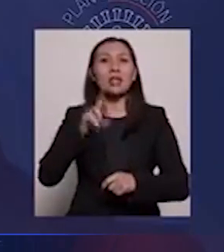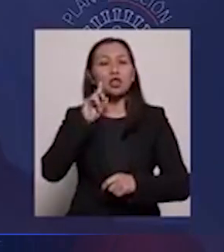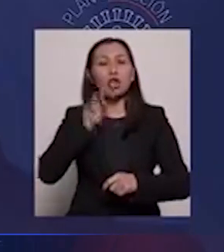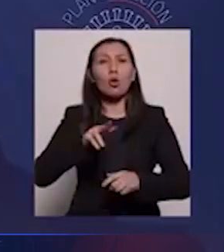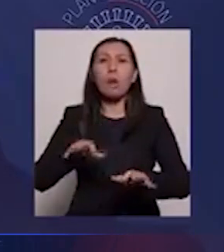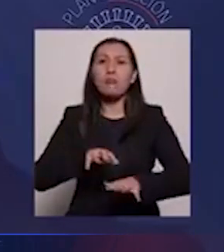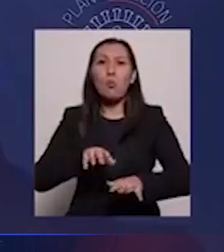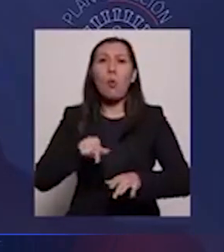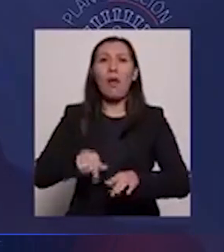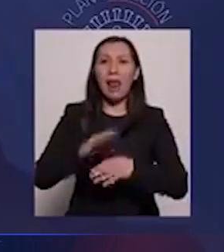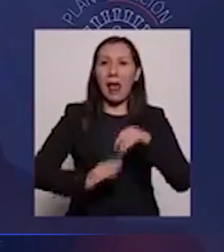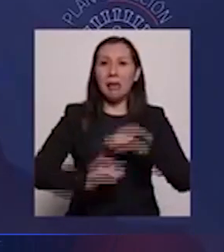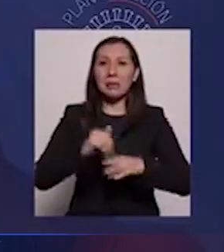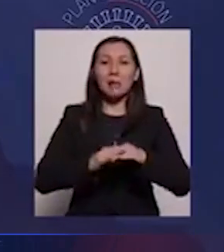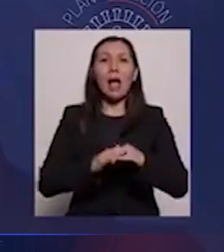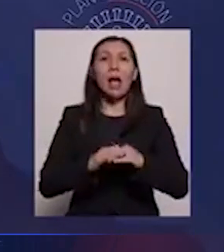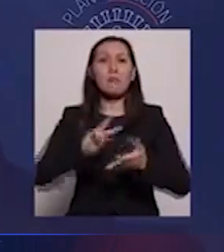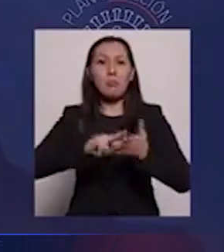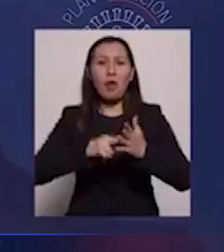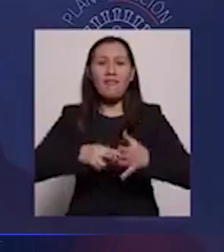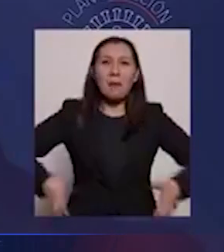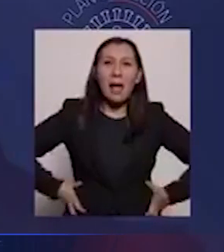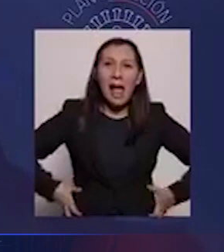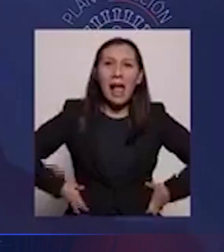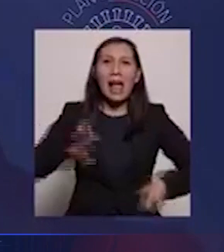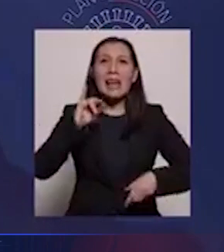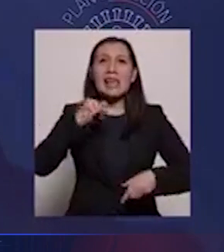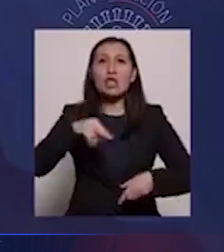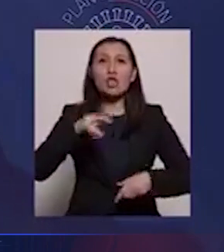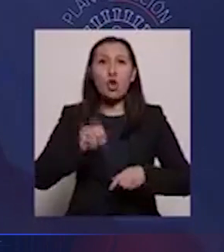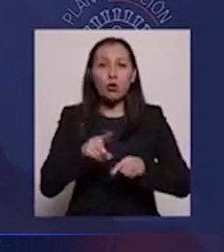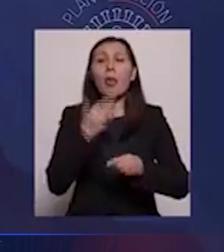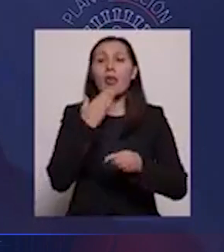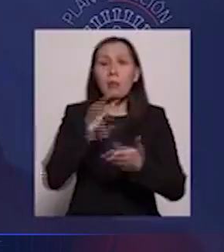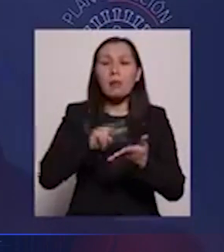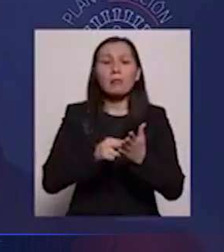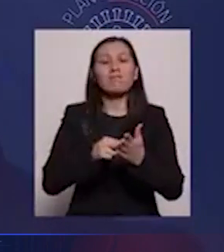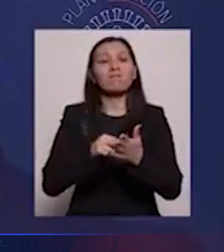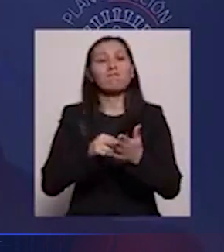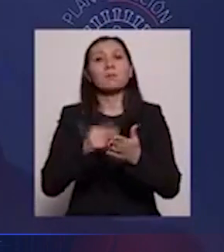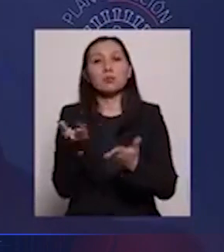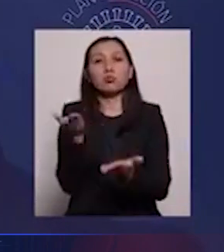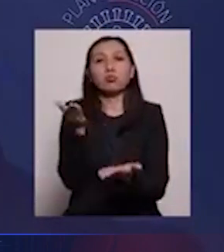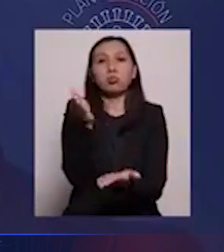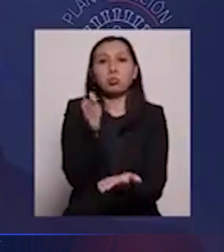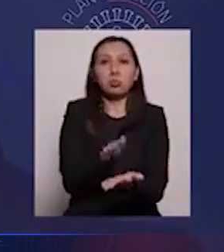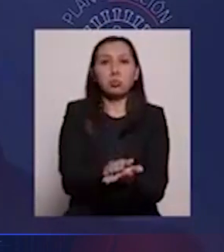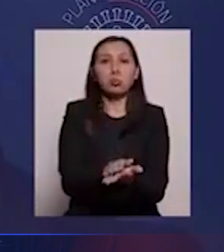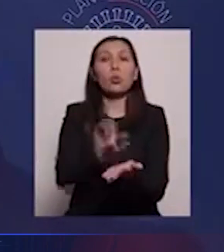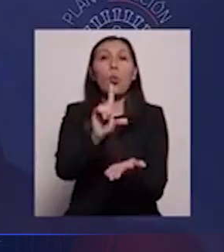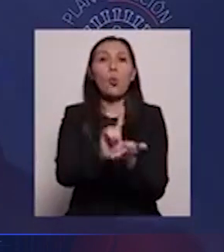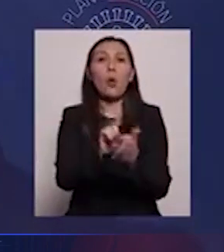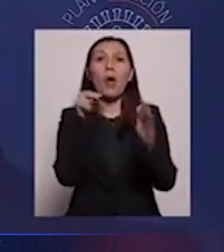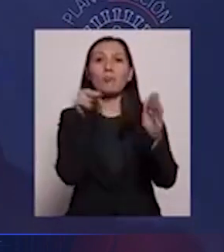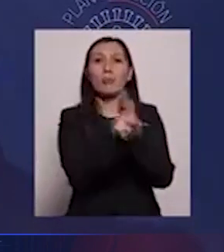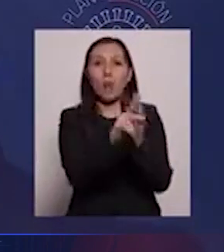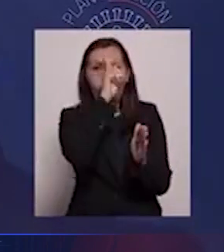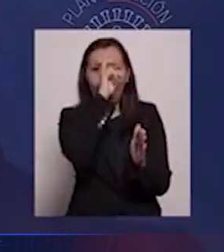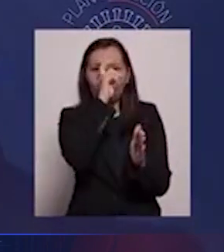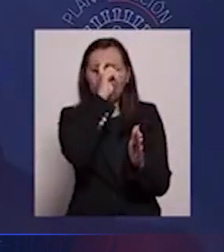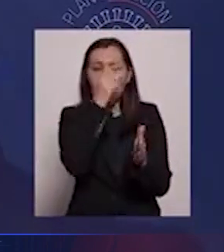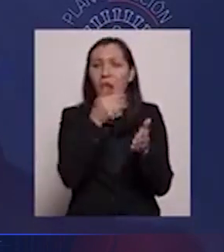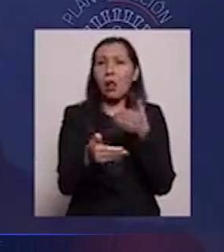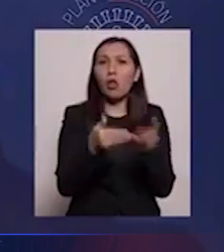fin, insuficiencia renal crónica, que falleció en un recinto hospitalario